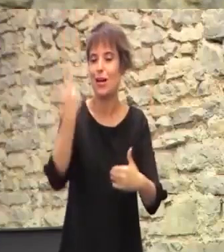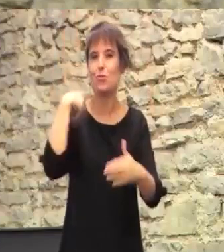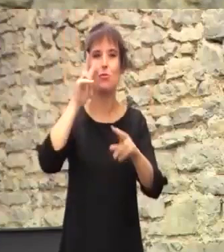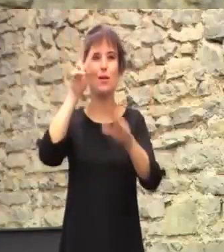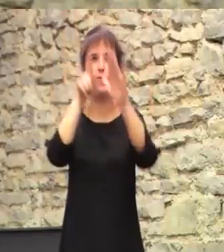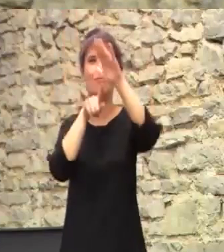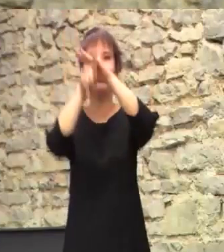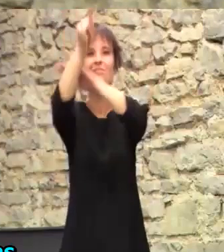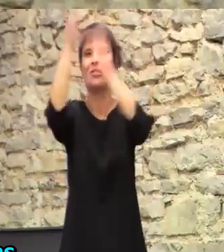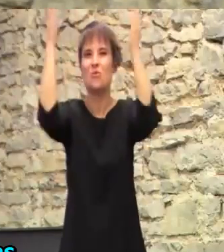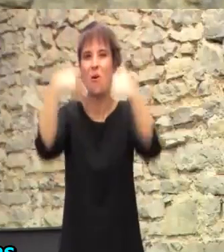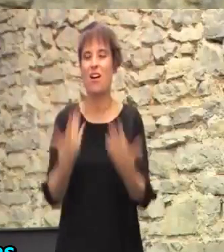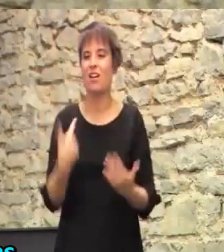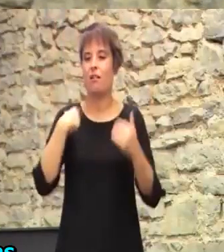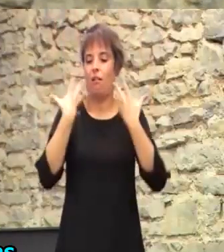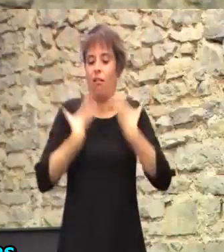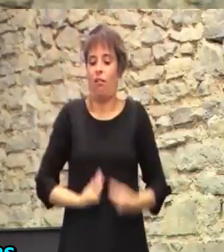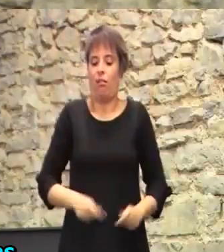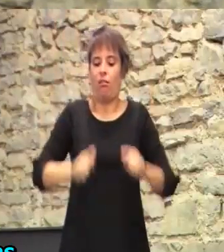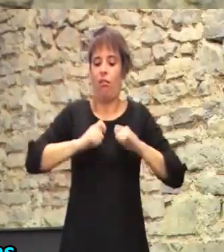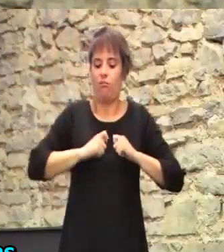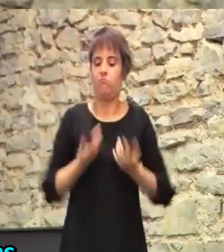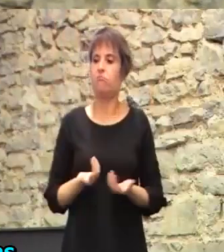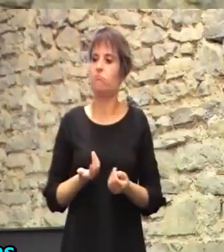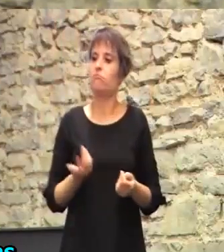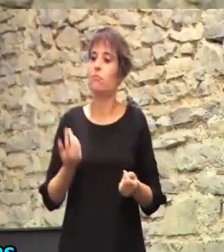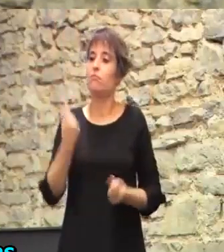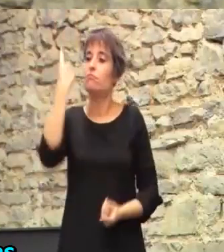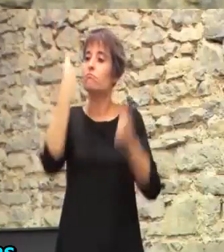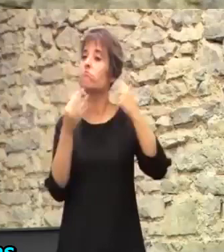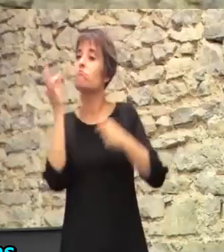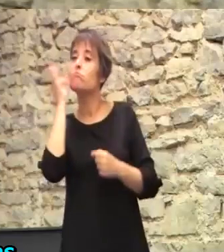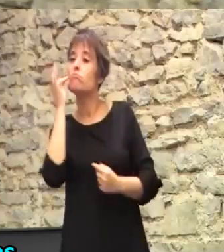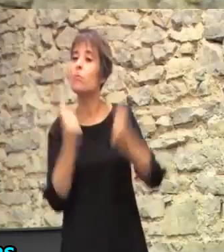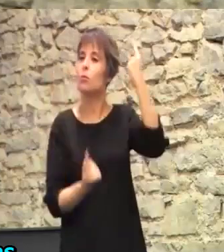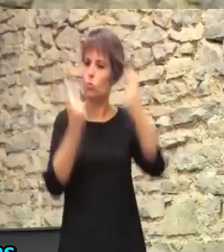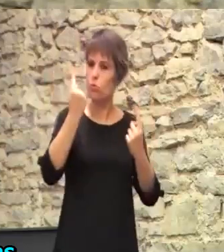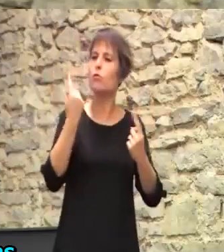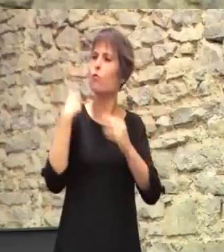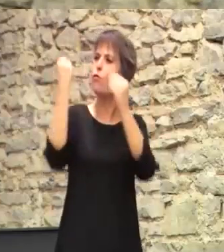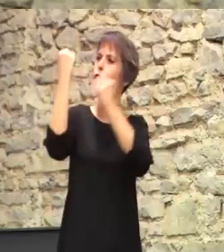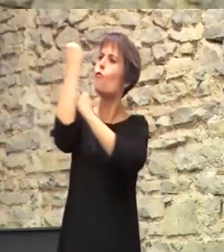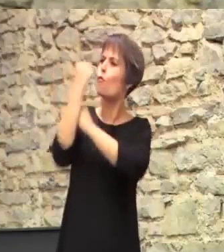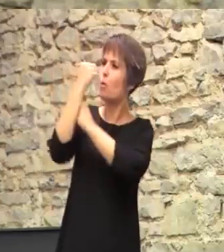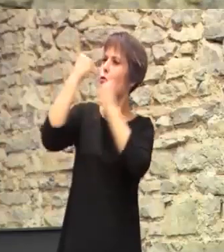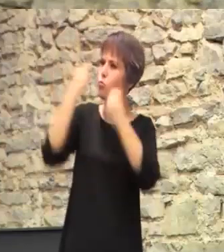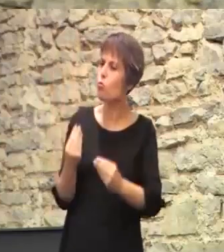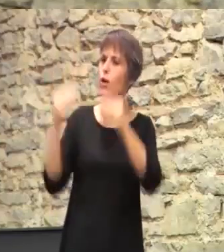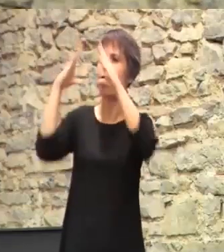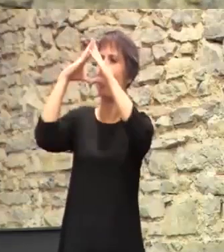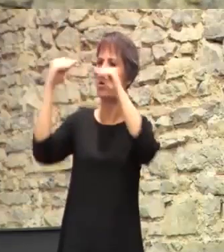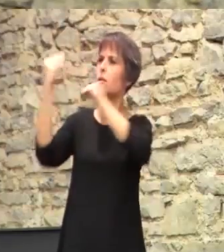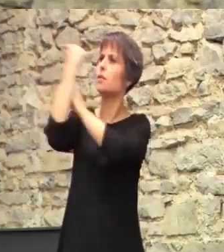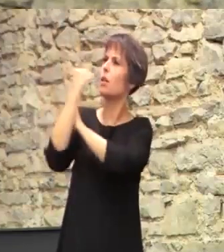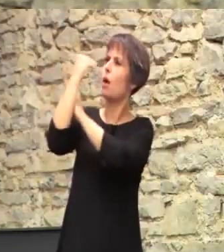desarrolla no siento nos vemos algunas mujeres muy formadas universitarias